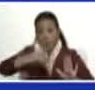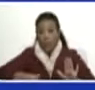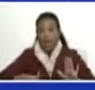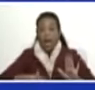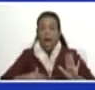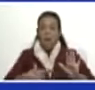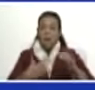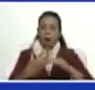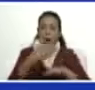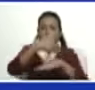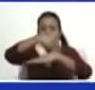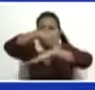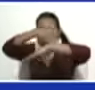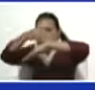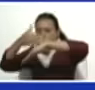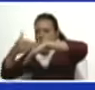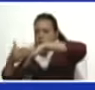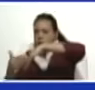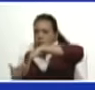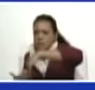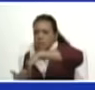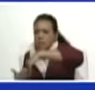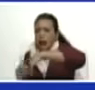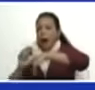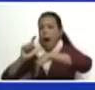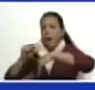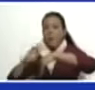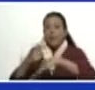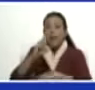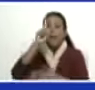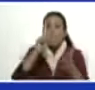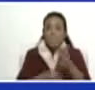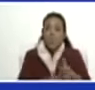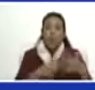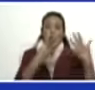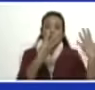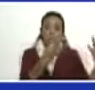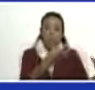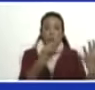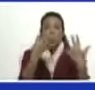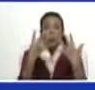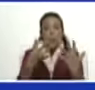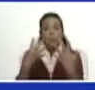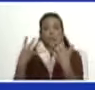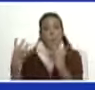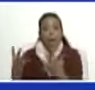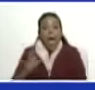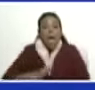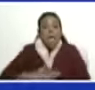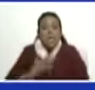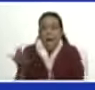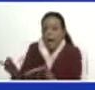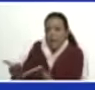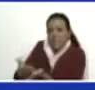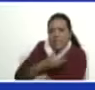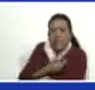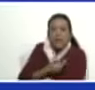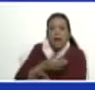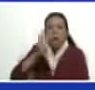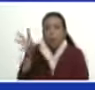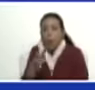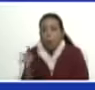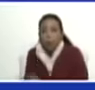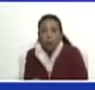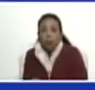línea impuesta fraudulentamente por el laudo arbitral de 1899 que pretende despojarnos de nuestra Guayana